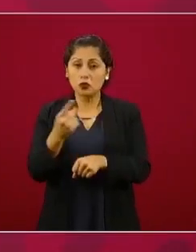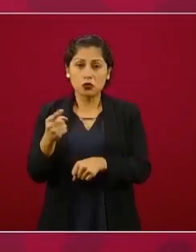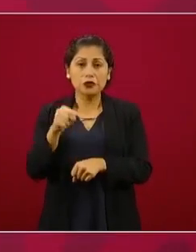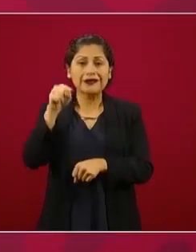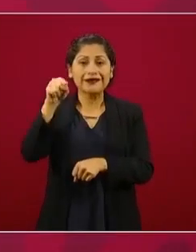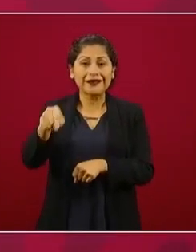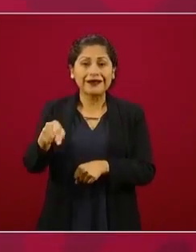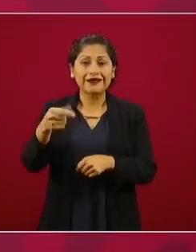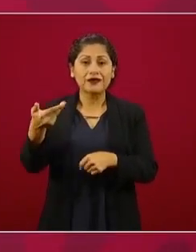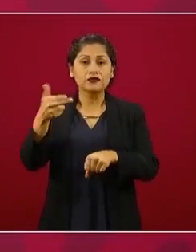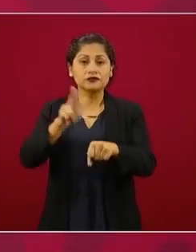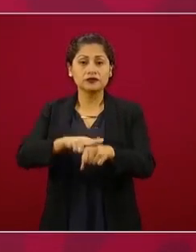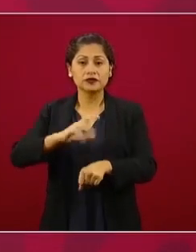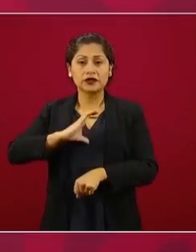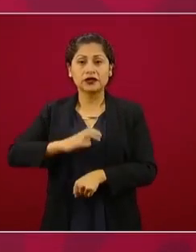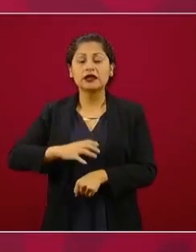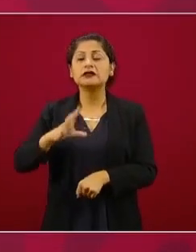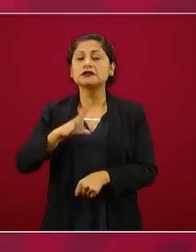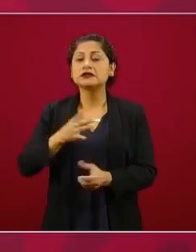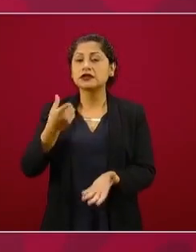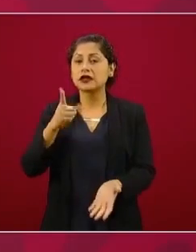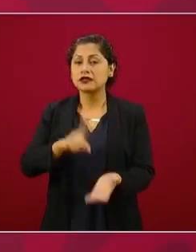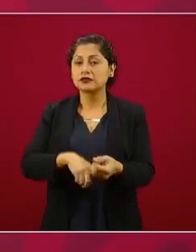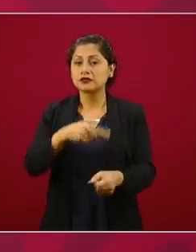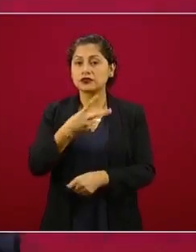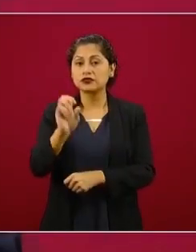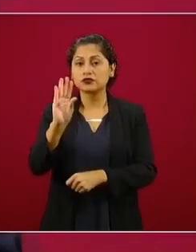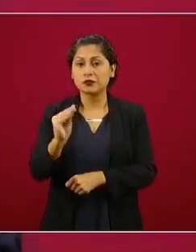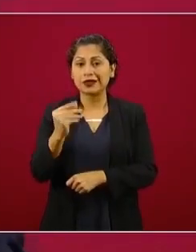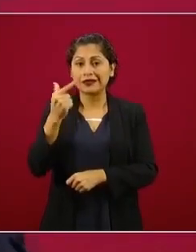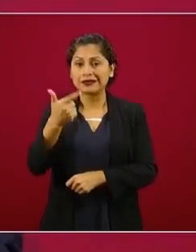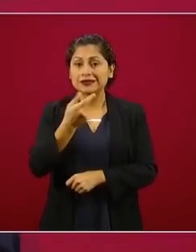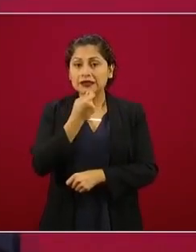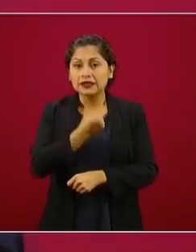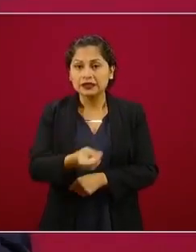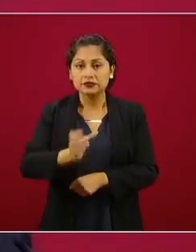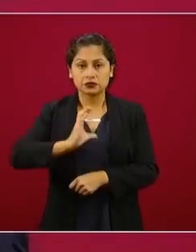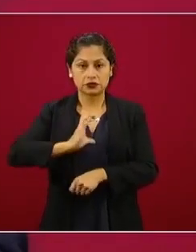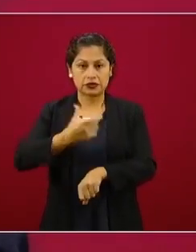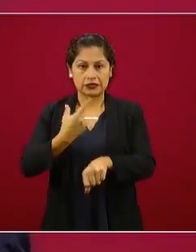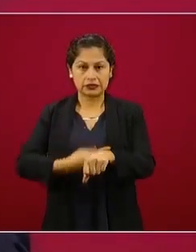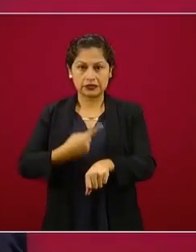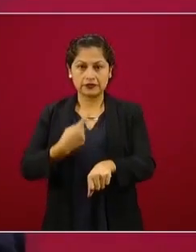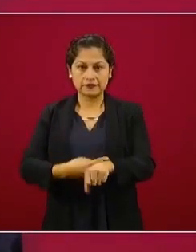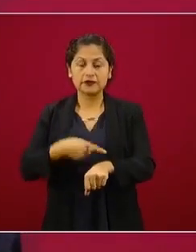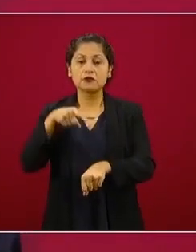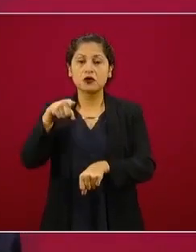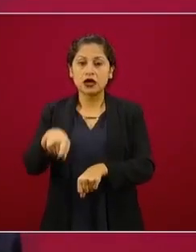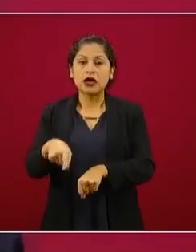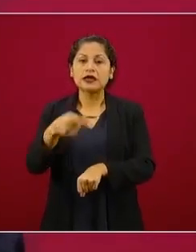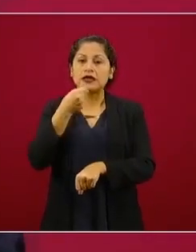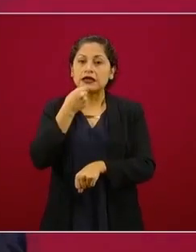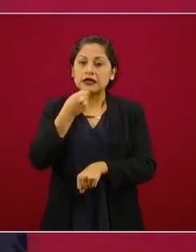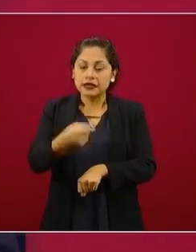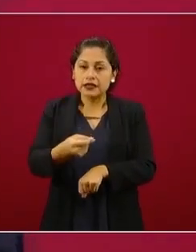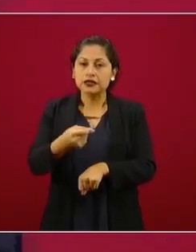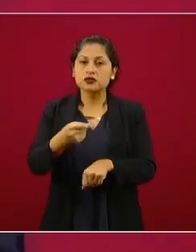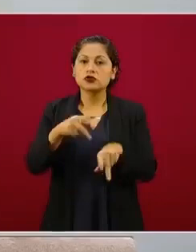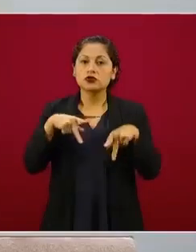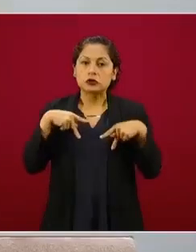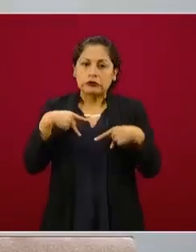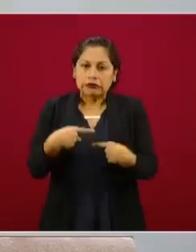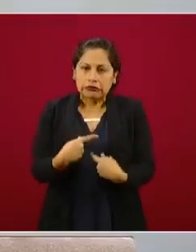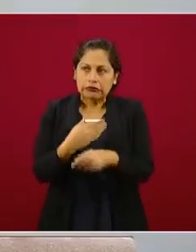tenemos 297 niños con cáncer con un sistema inmunodeprimido. Un